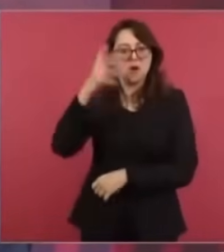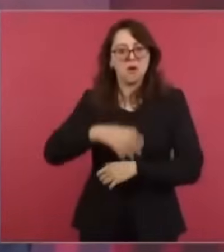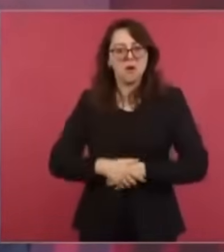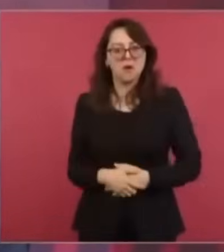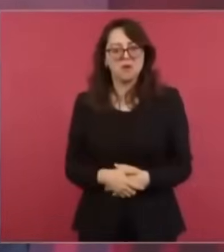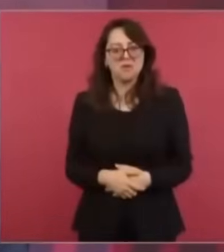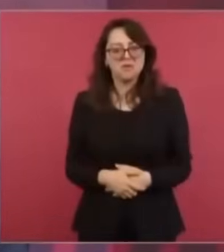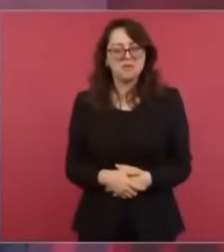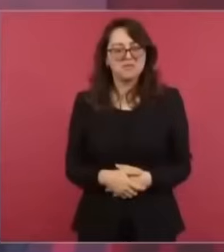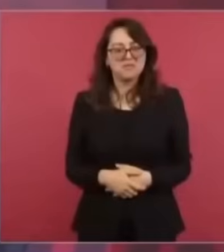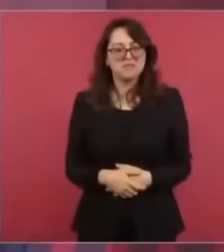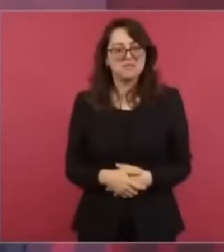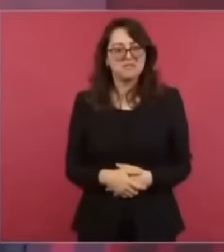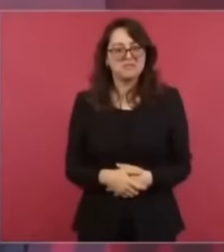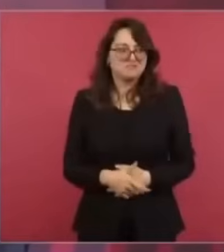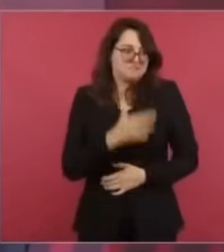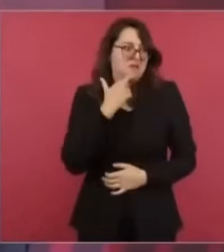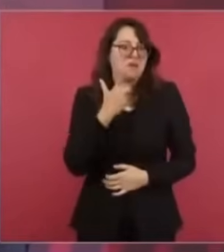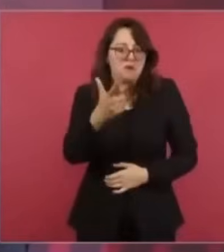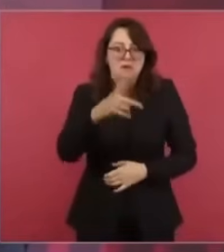sea, no estoy exagerando.